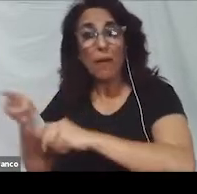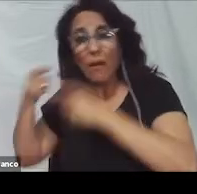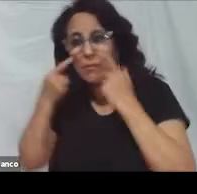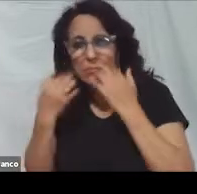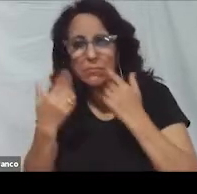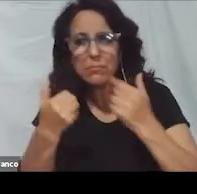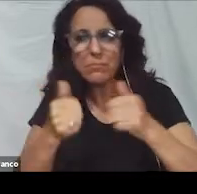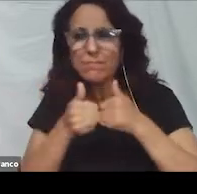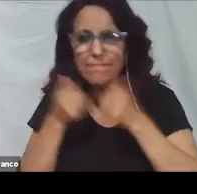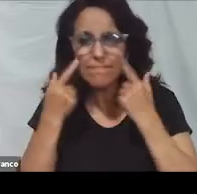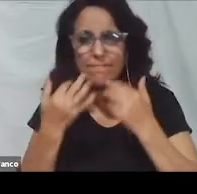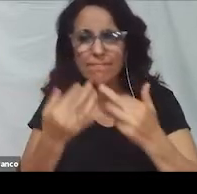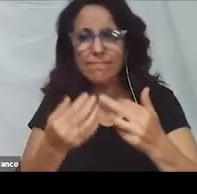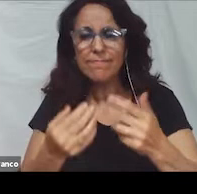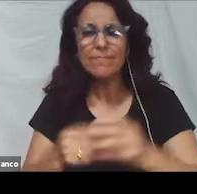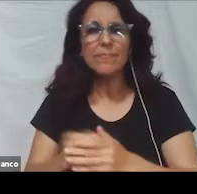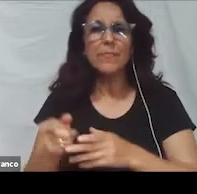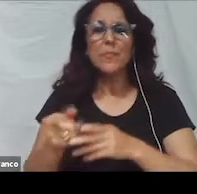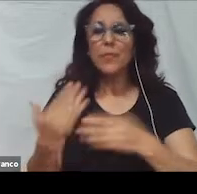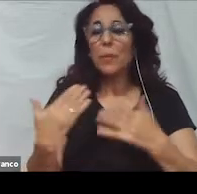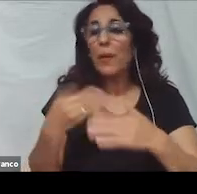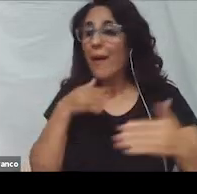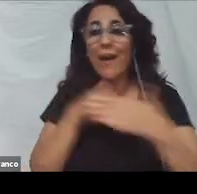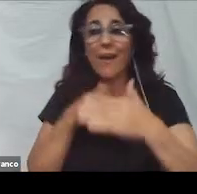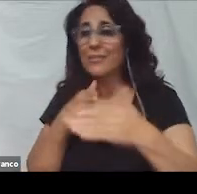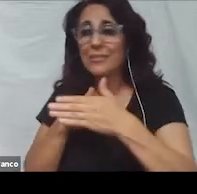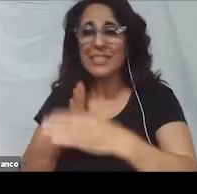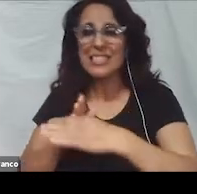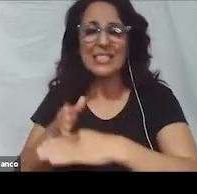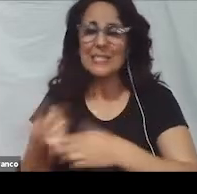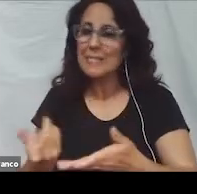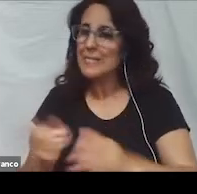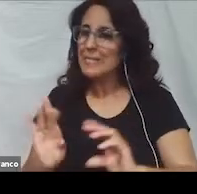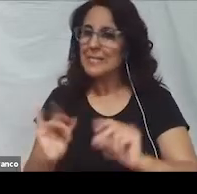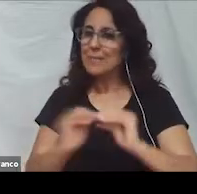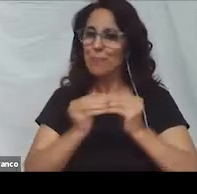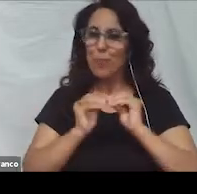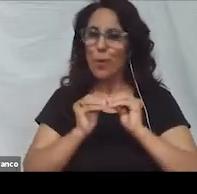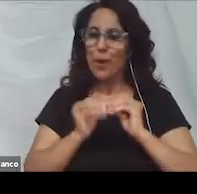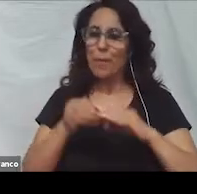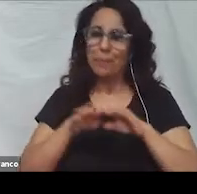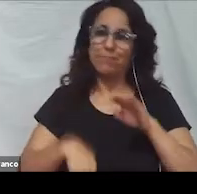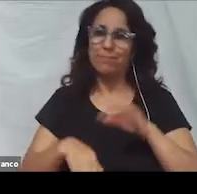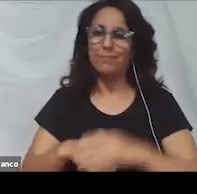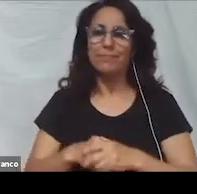querer navegar mi sitio por el teclado. Y si mi sitio no es accesible, bueno, me voy a ver ahí en una dificultad.